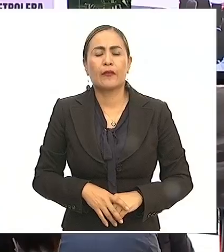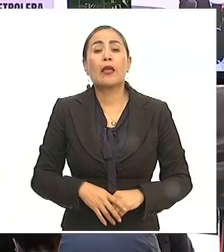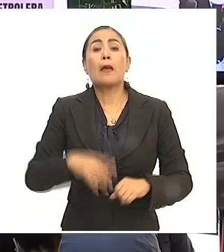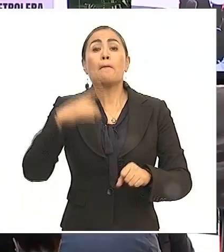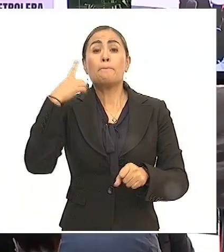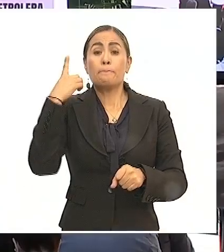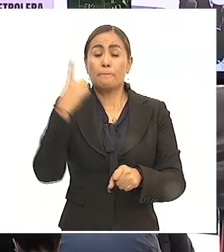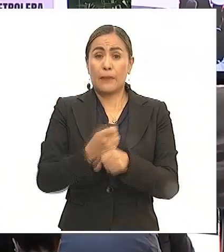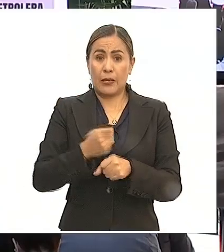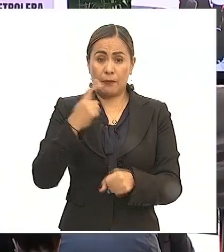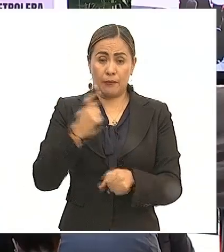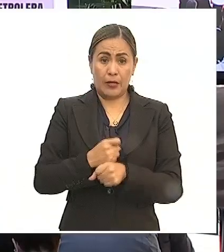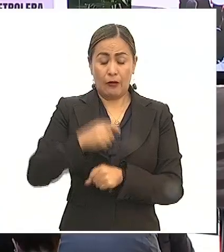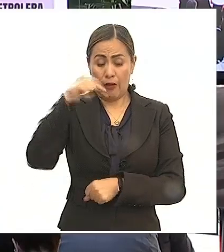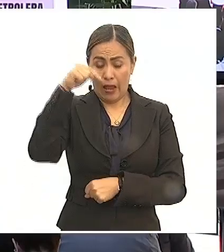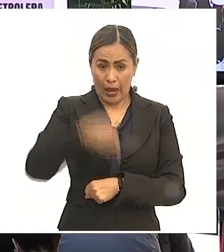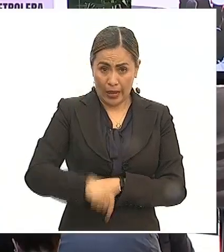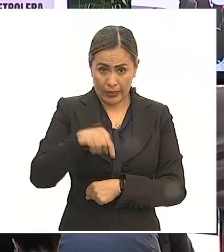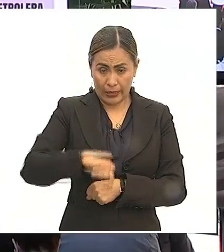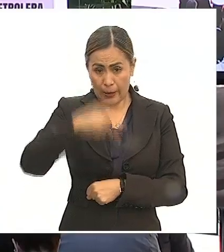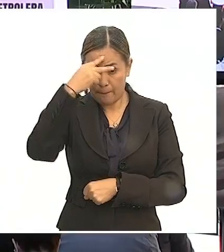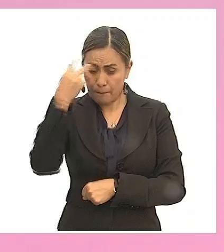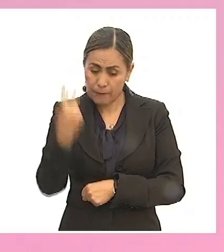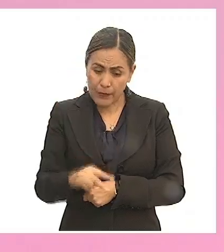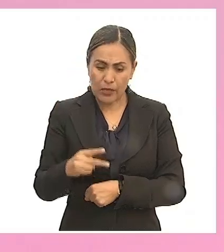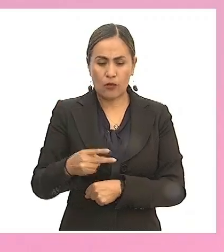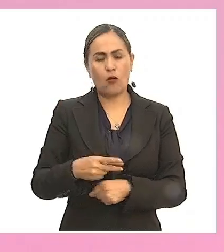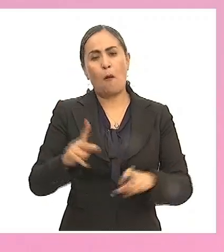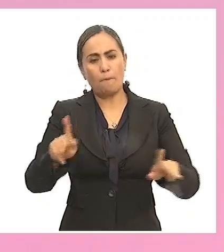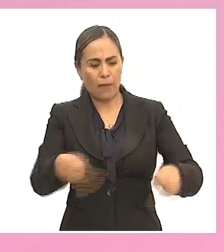abastecer nuestro mercado interno,